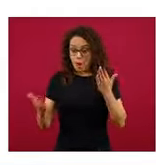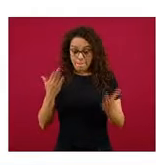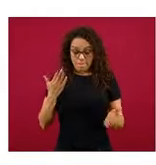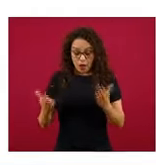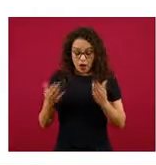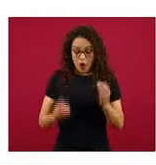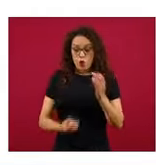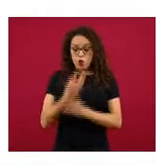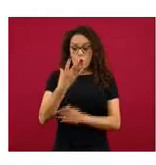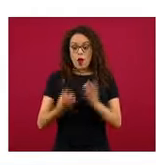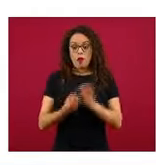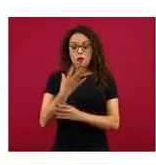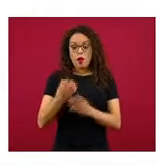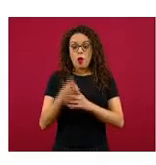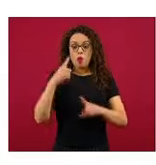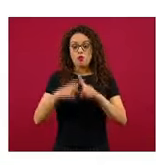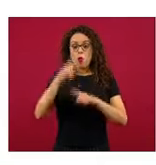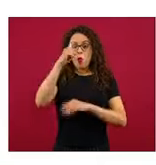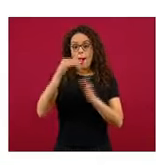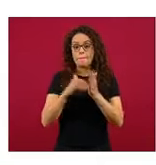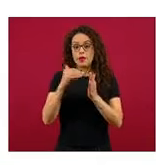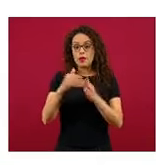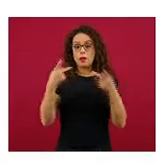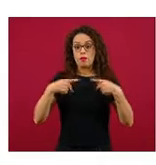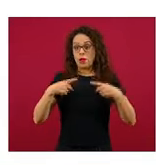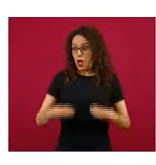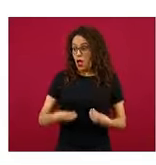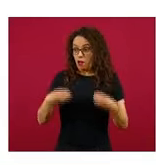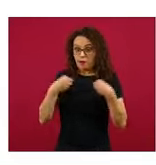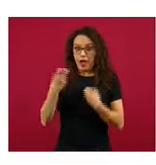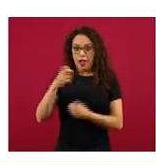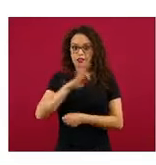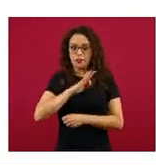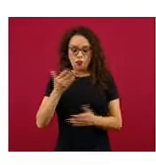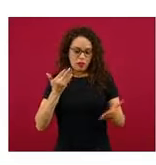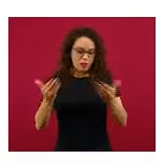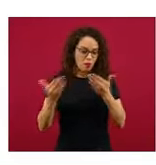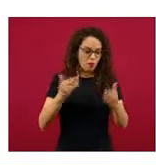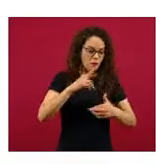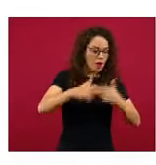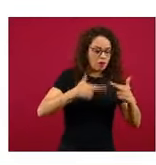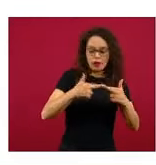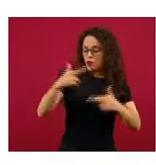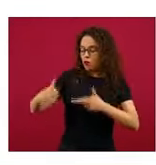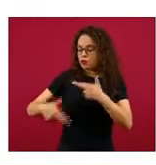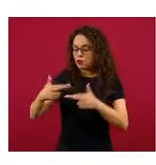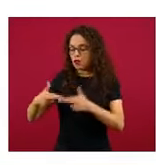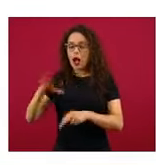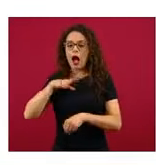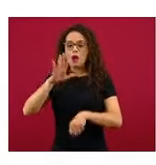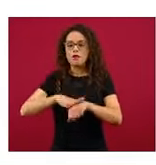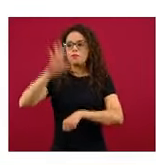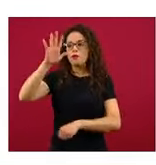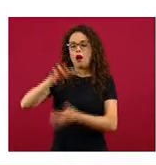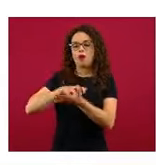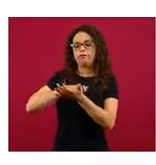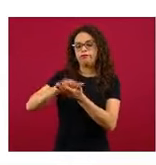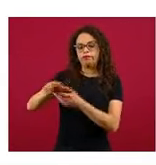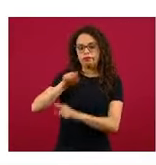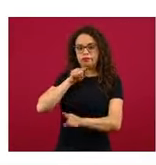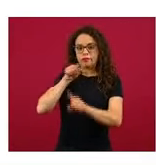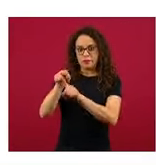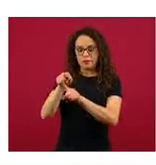casos nuevos por millón de habitantes, lo cual nos permite comparar entre las regiones, había tenido la mayor actividad